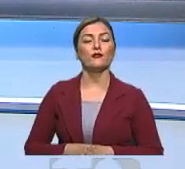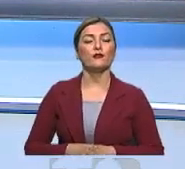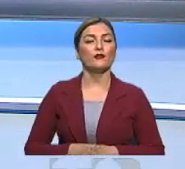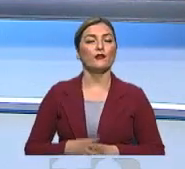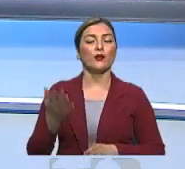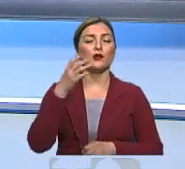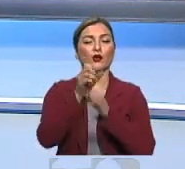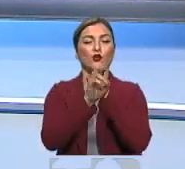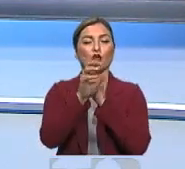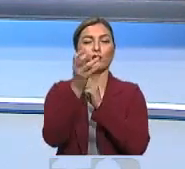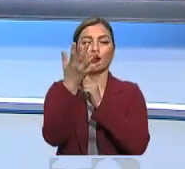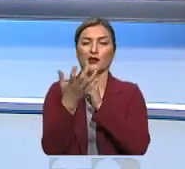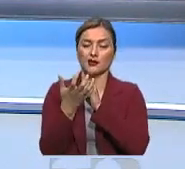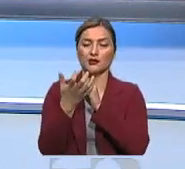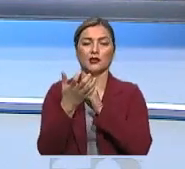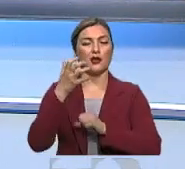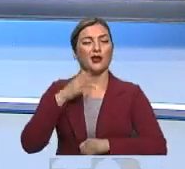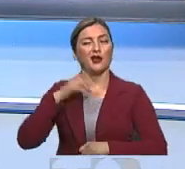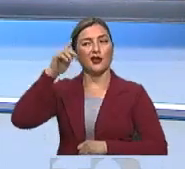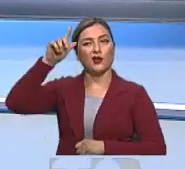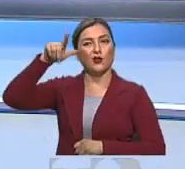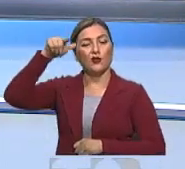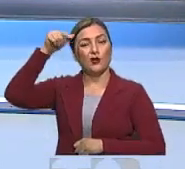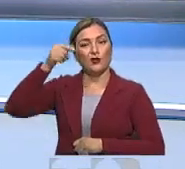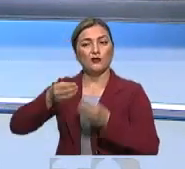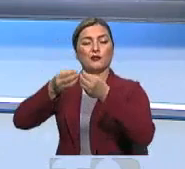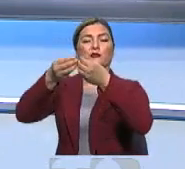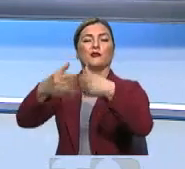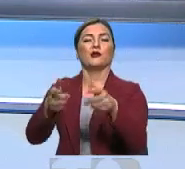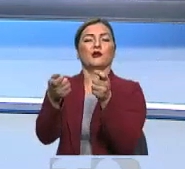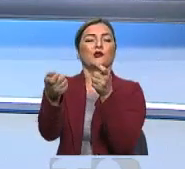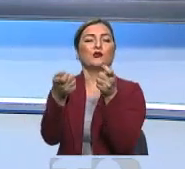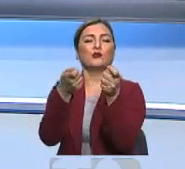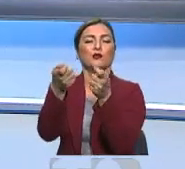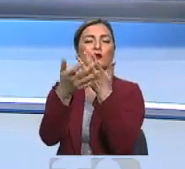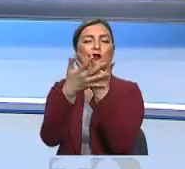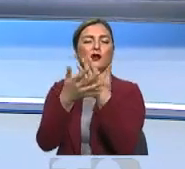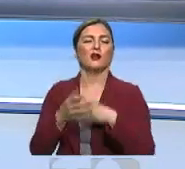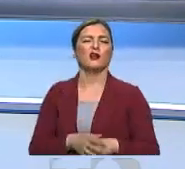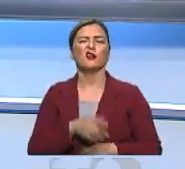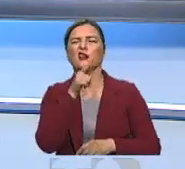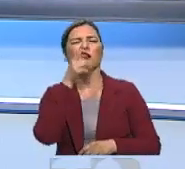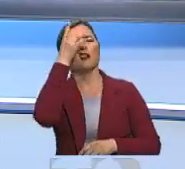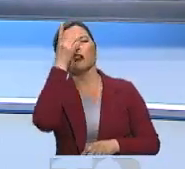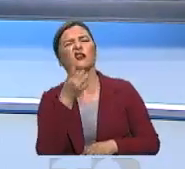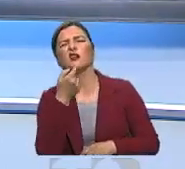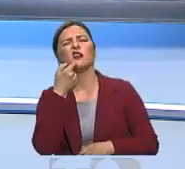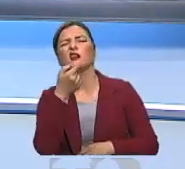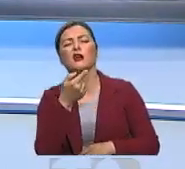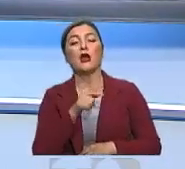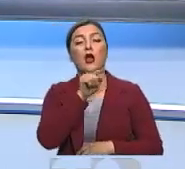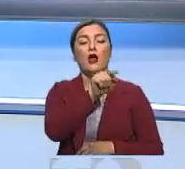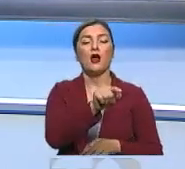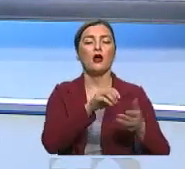desde 2015 el Estado ha perdido el control de las cárceles es una de las conclusiones de la Comisión de Soberanía